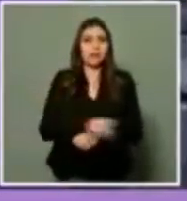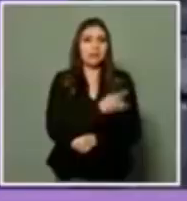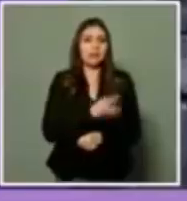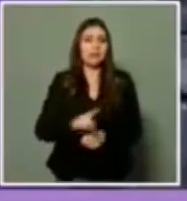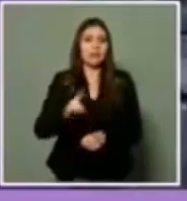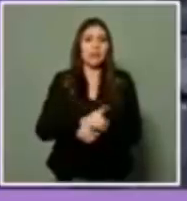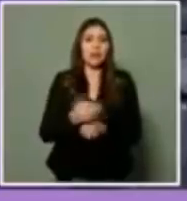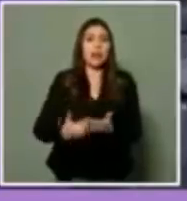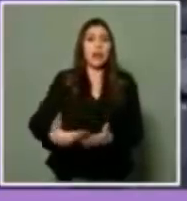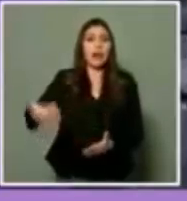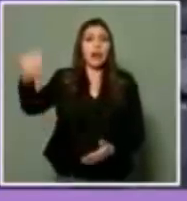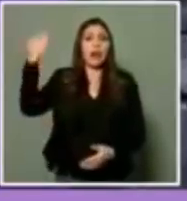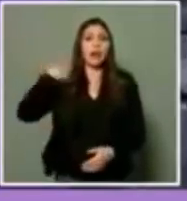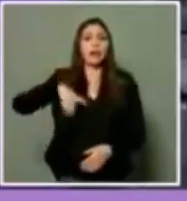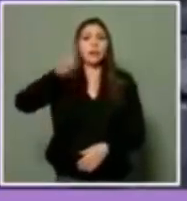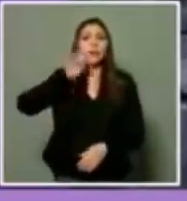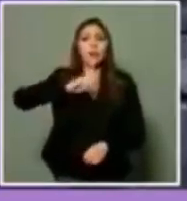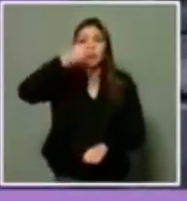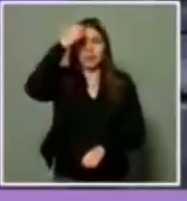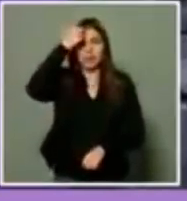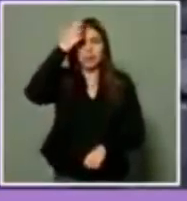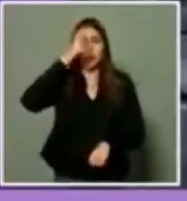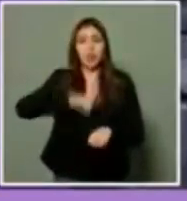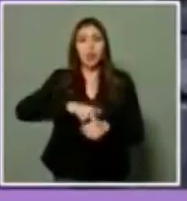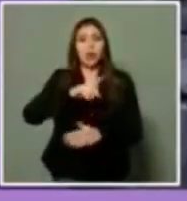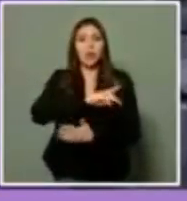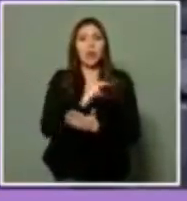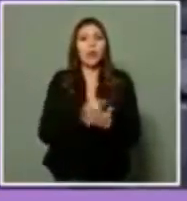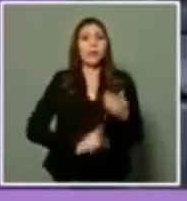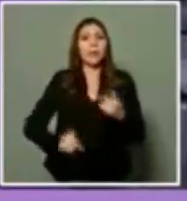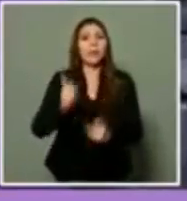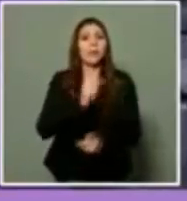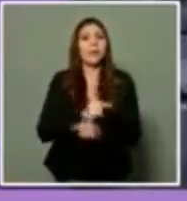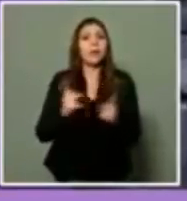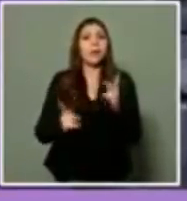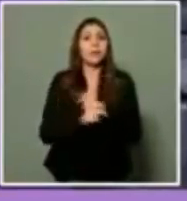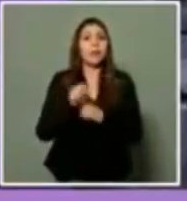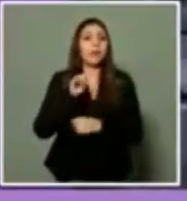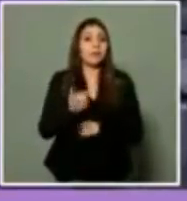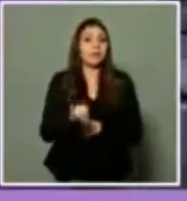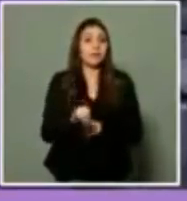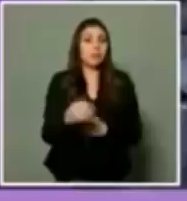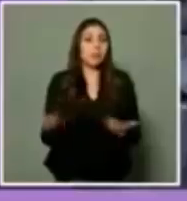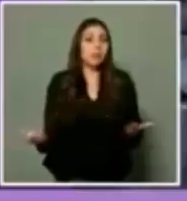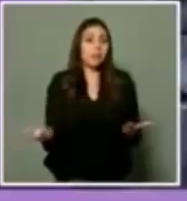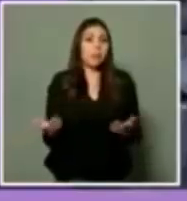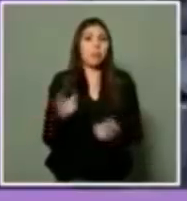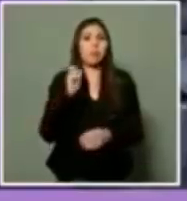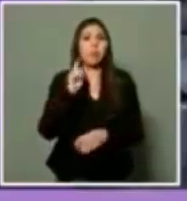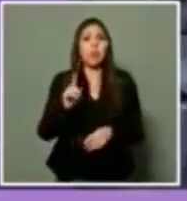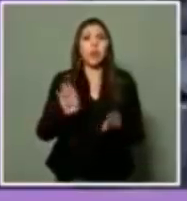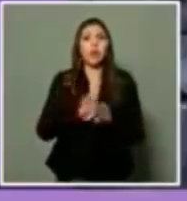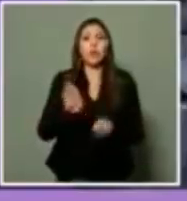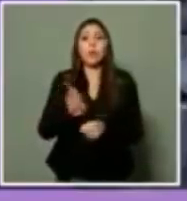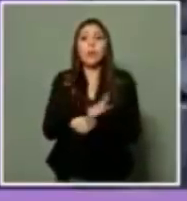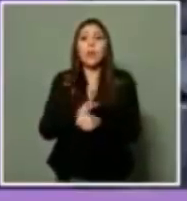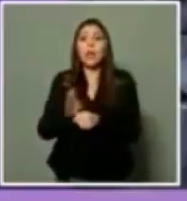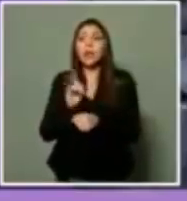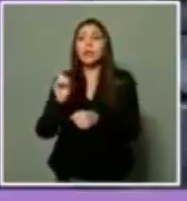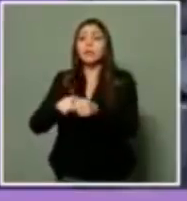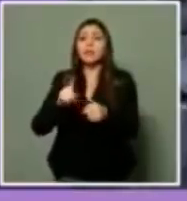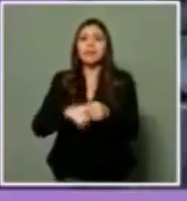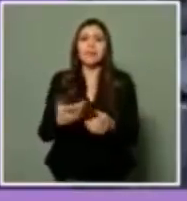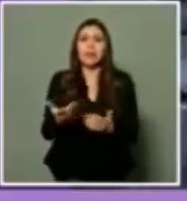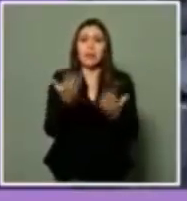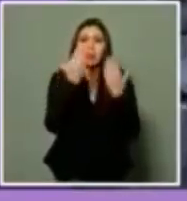cuando fue directora del programa Prepa Sí? Hablemos de ello. Beneficiarios fantasmas,